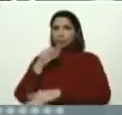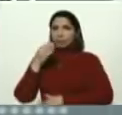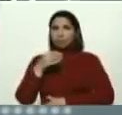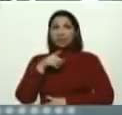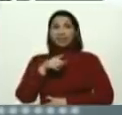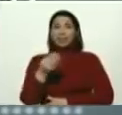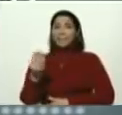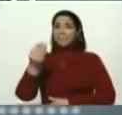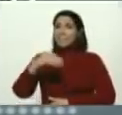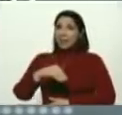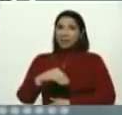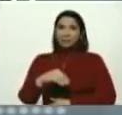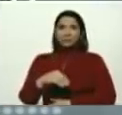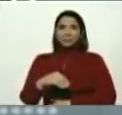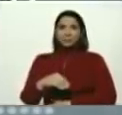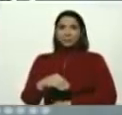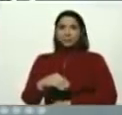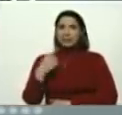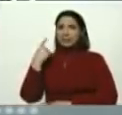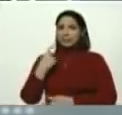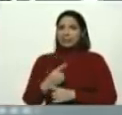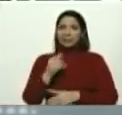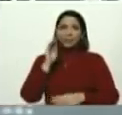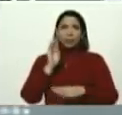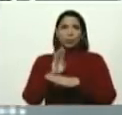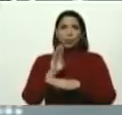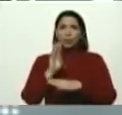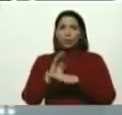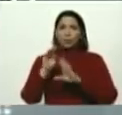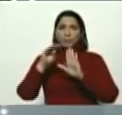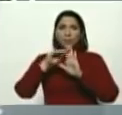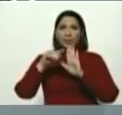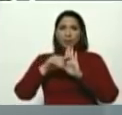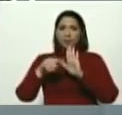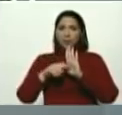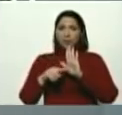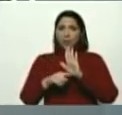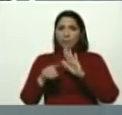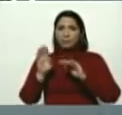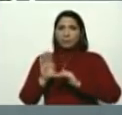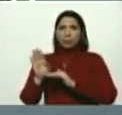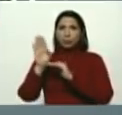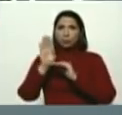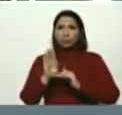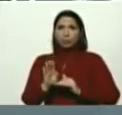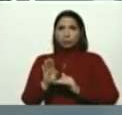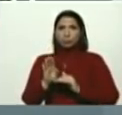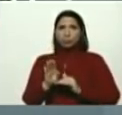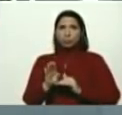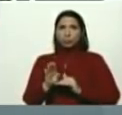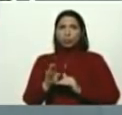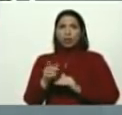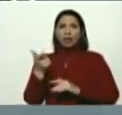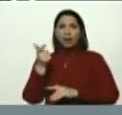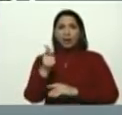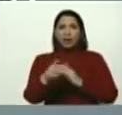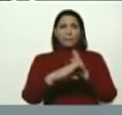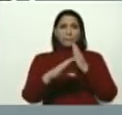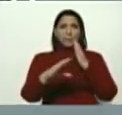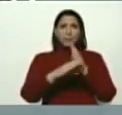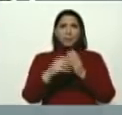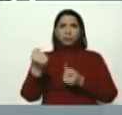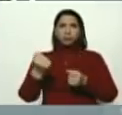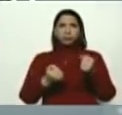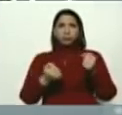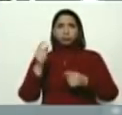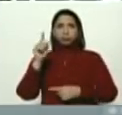donde más hay que guardar las medidas de protección. en las camioneticas, en los autobuses,